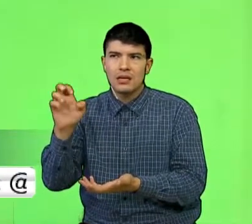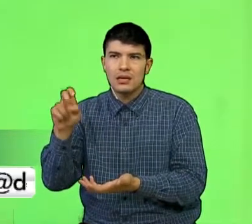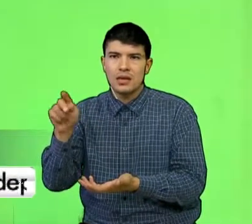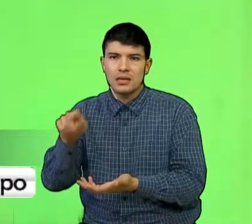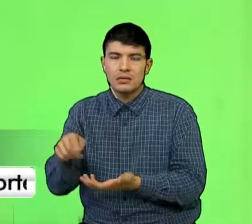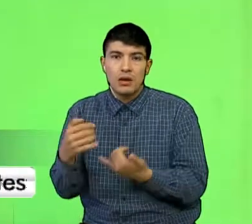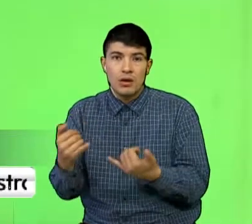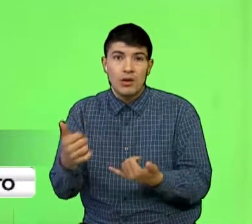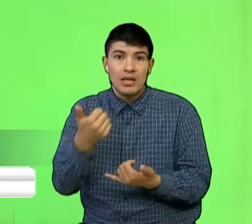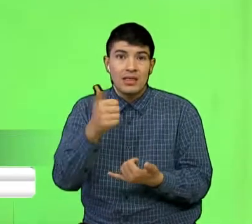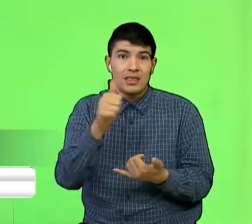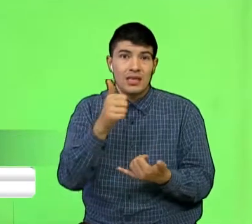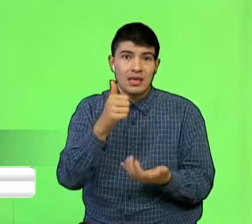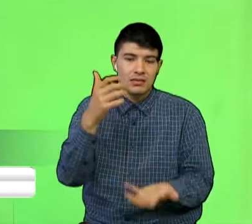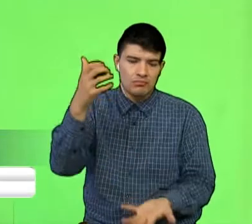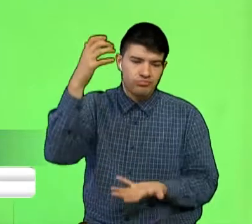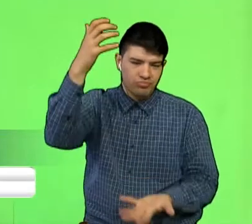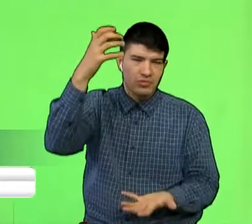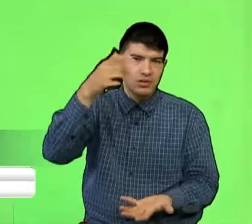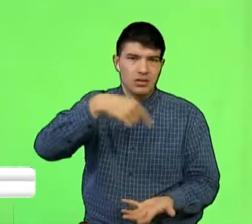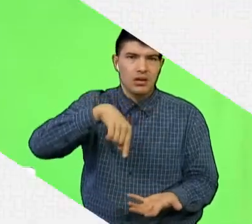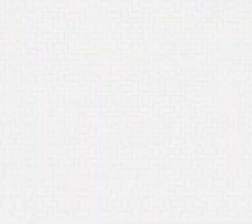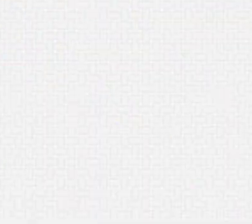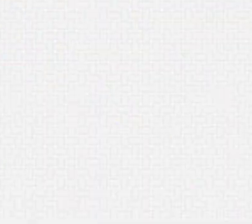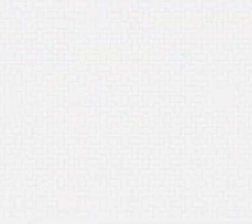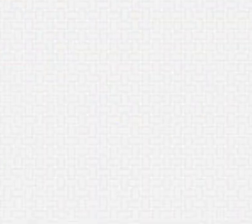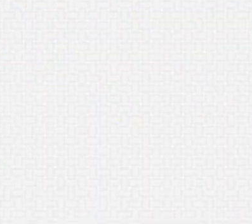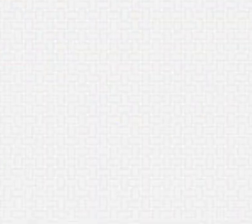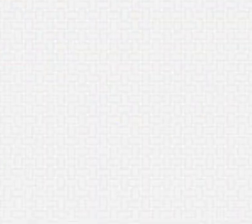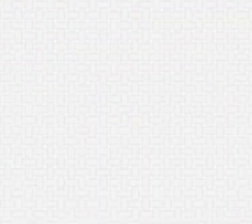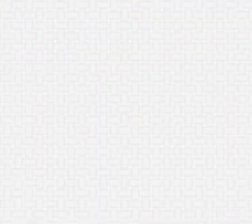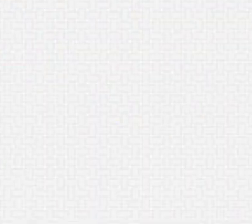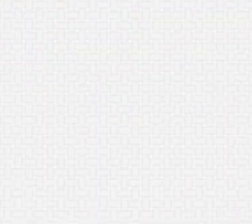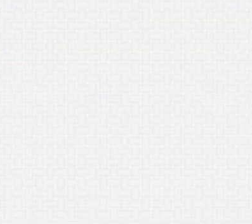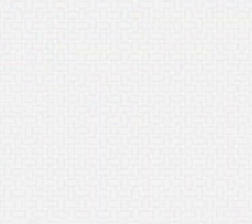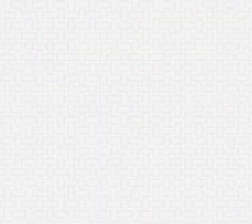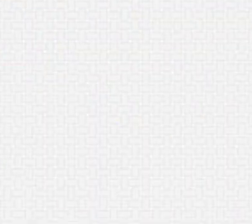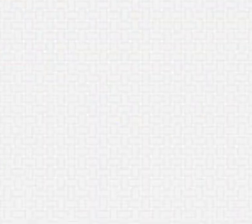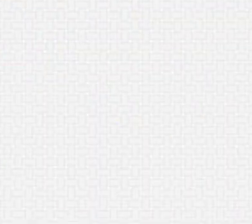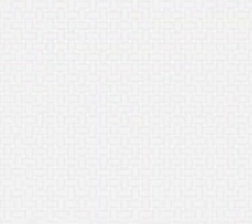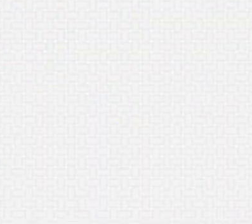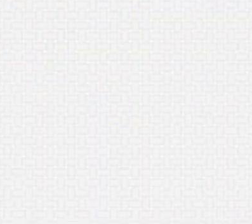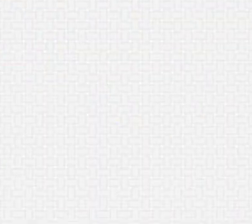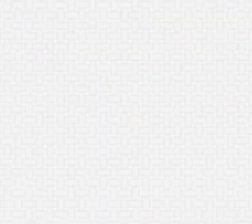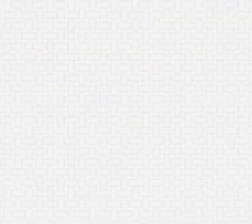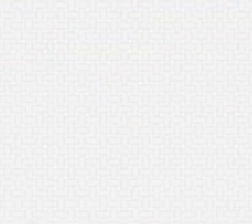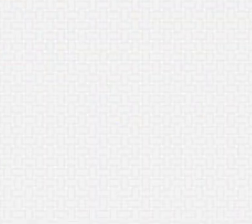de otra de las fuentes hídricas de nuestro campo. Canaltro.com